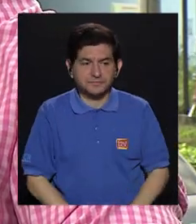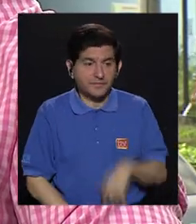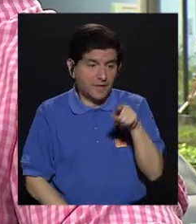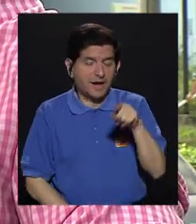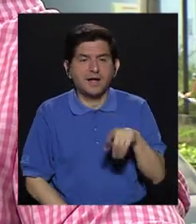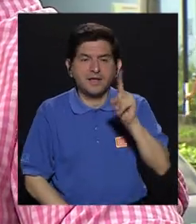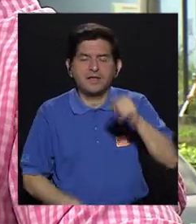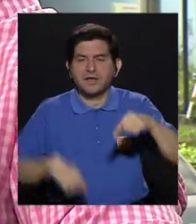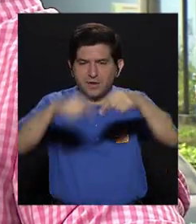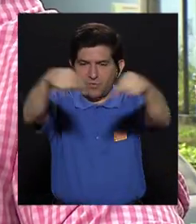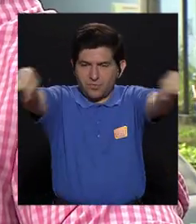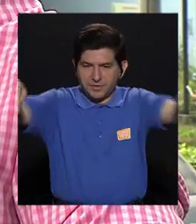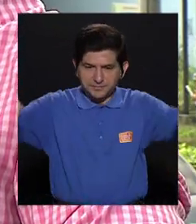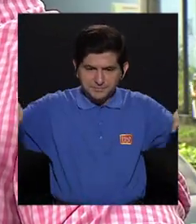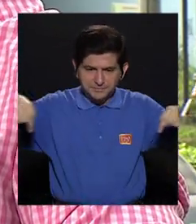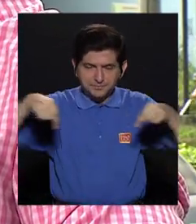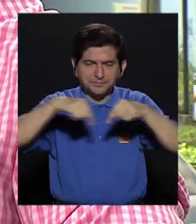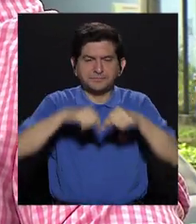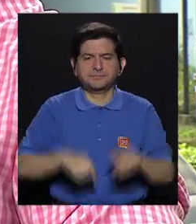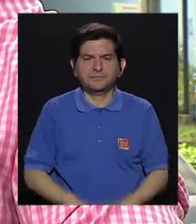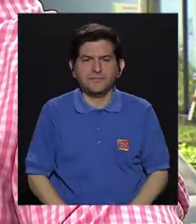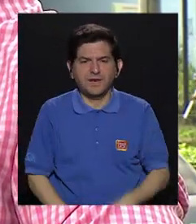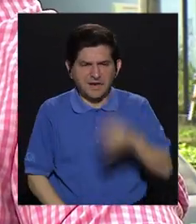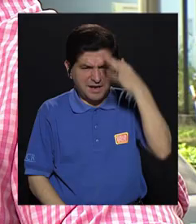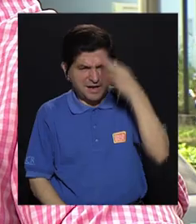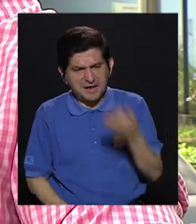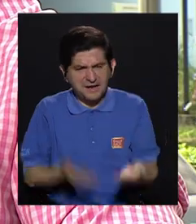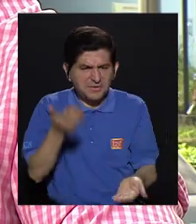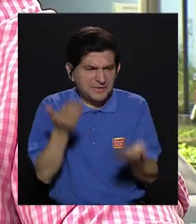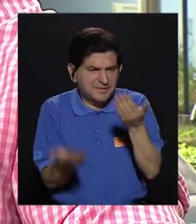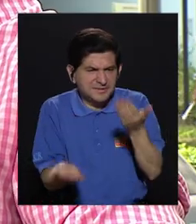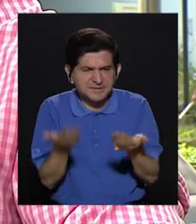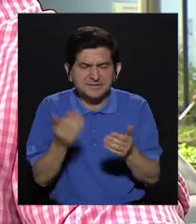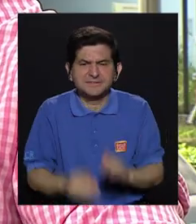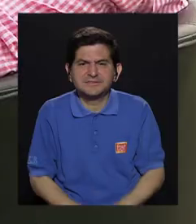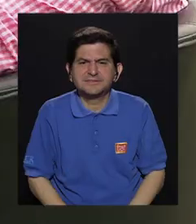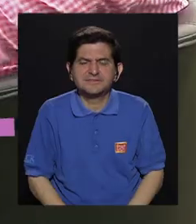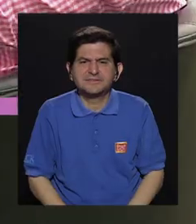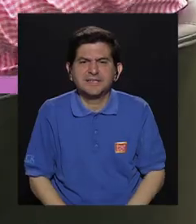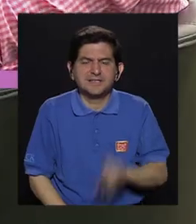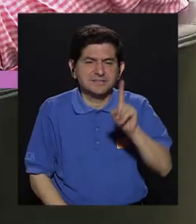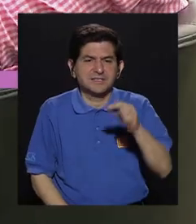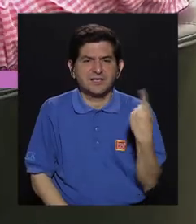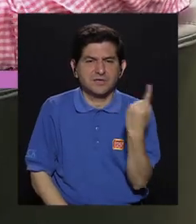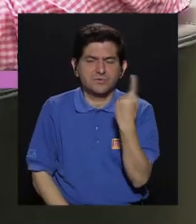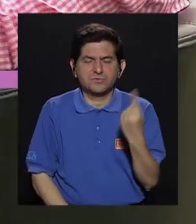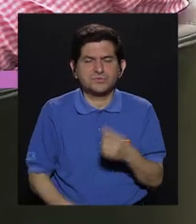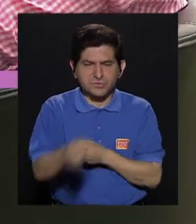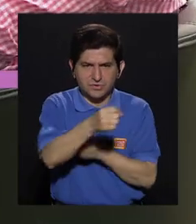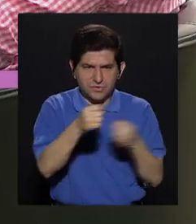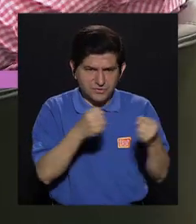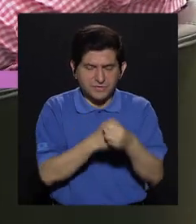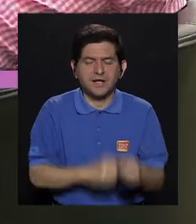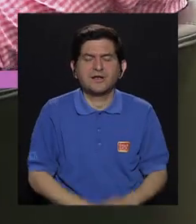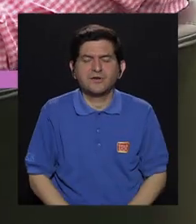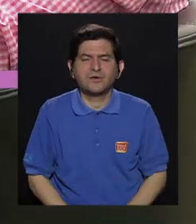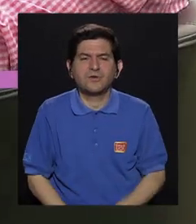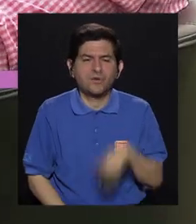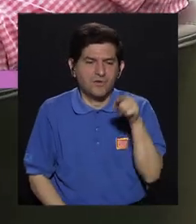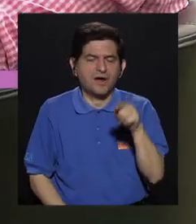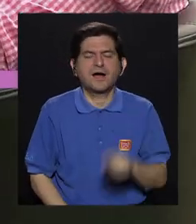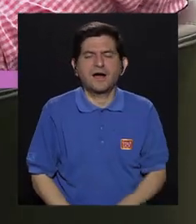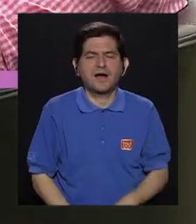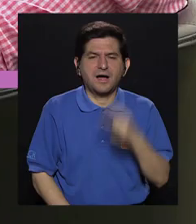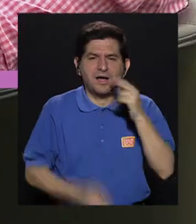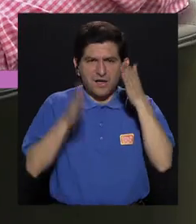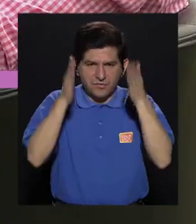en donde se ponía una piscina y estaba, que era como decir, en un solo salón, fumadores y no fumadores, era como